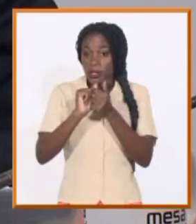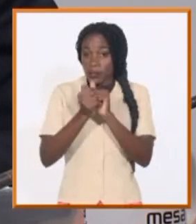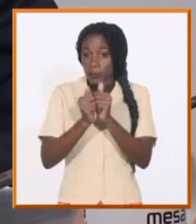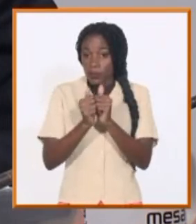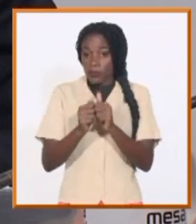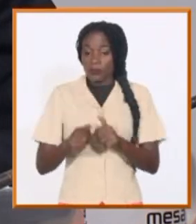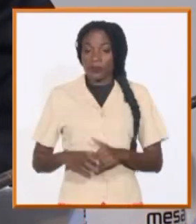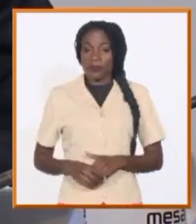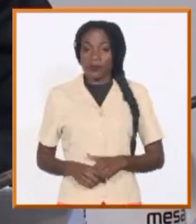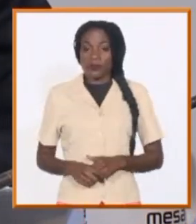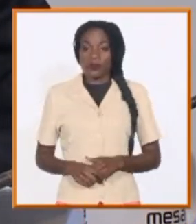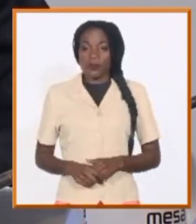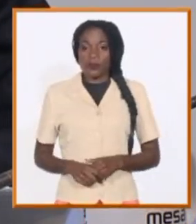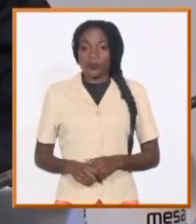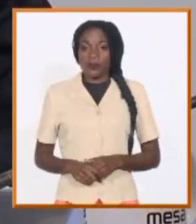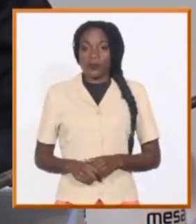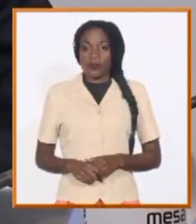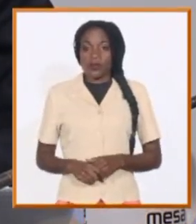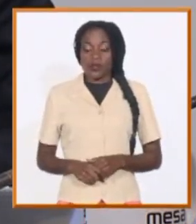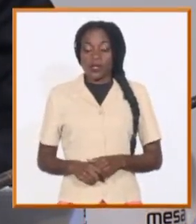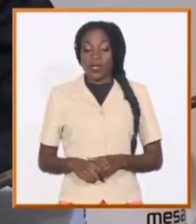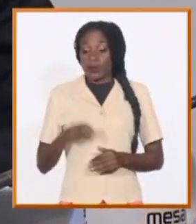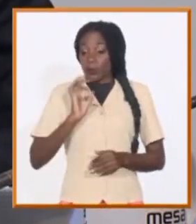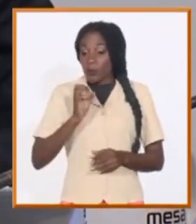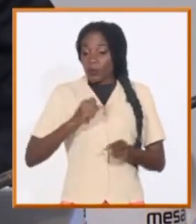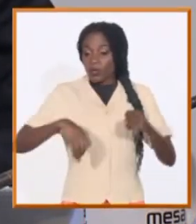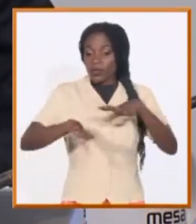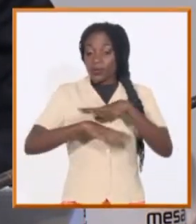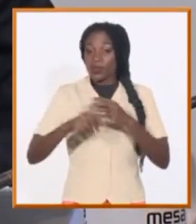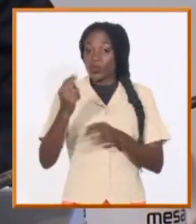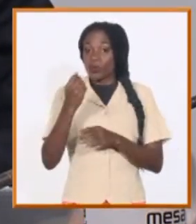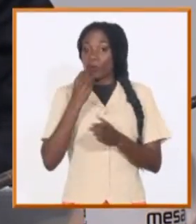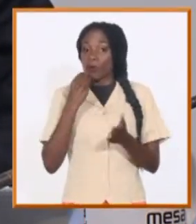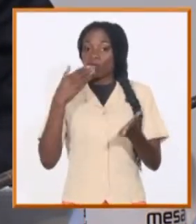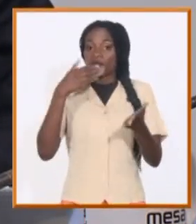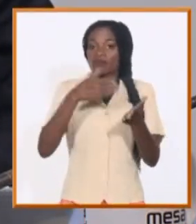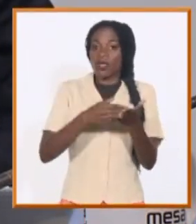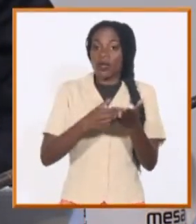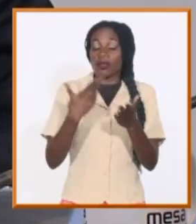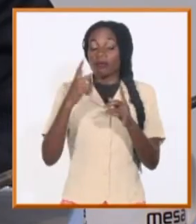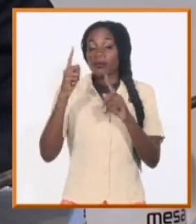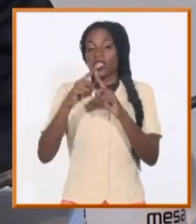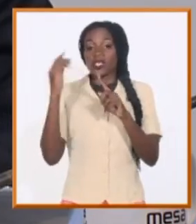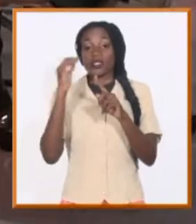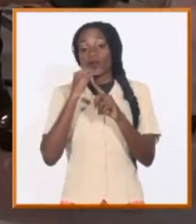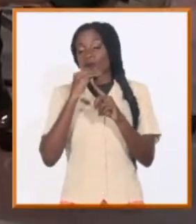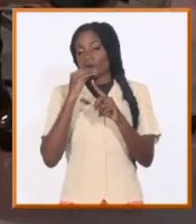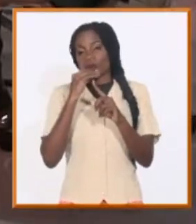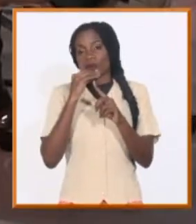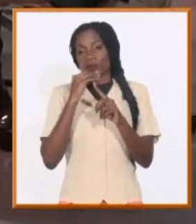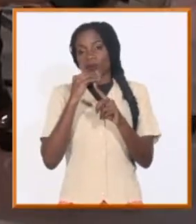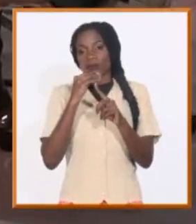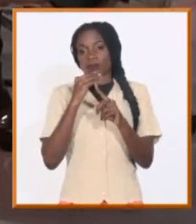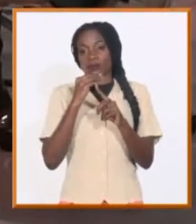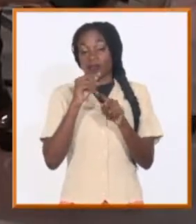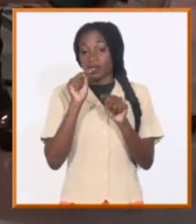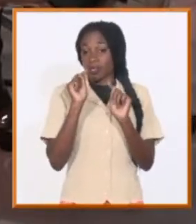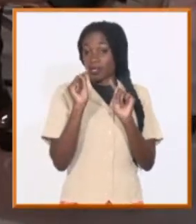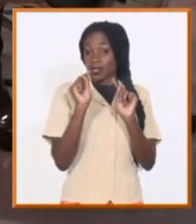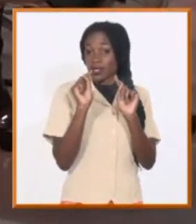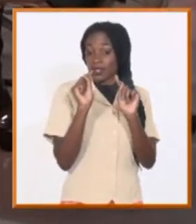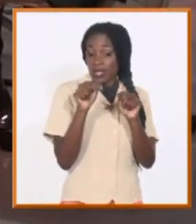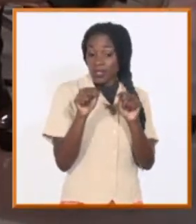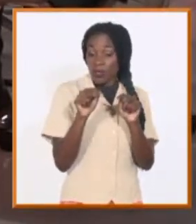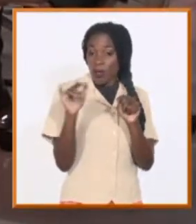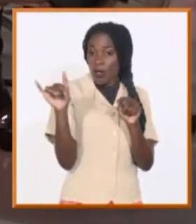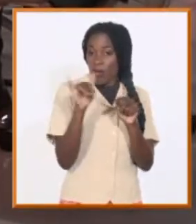nosotros, producto de nuestra situación económica, no podemos acceder a esa tecnología de punta. Ese es uno de los hándicaps, por supuesto también